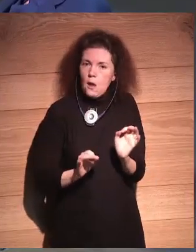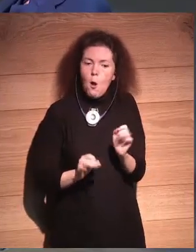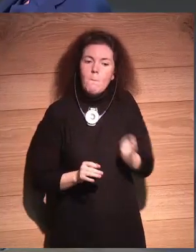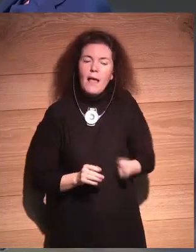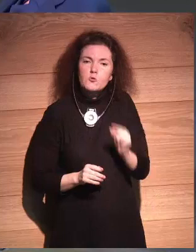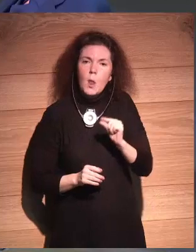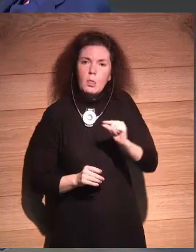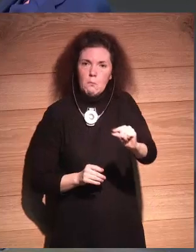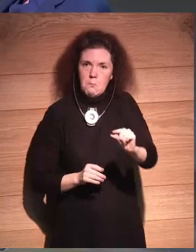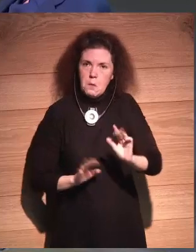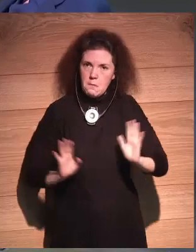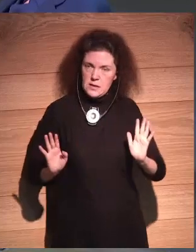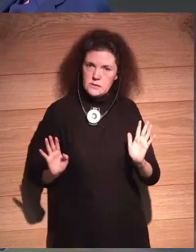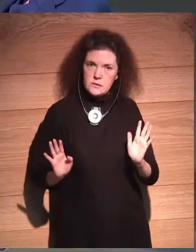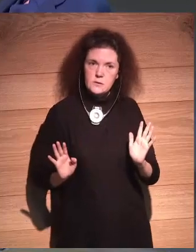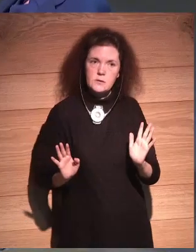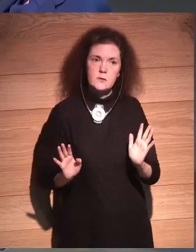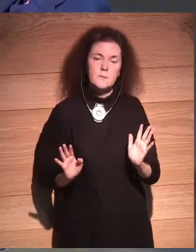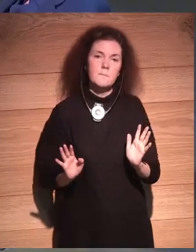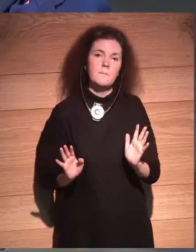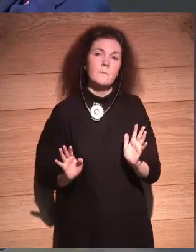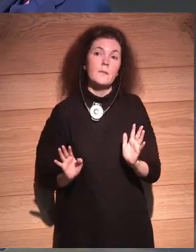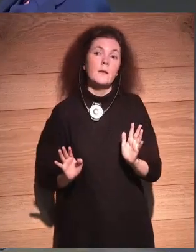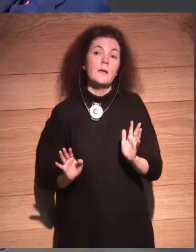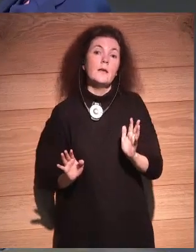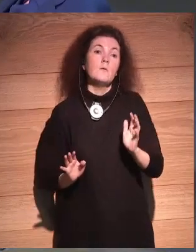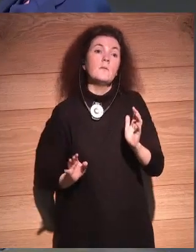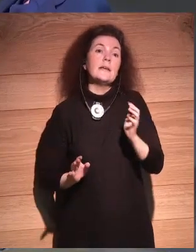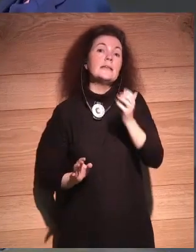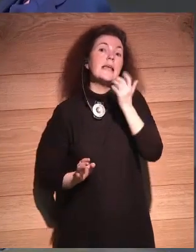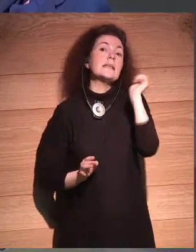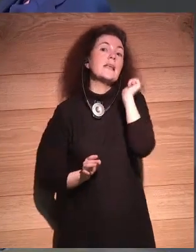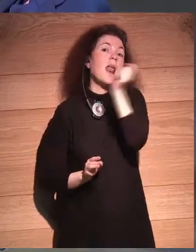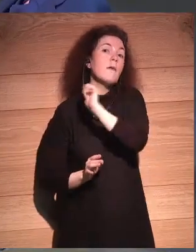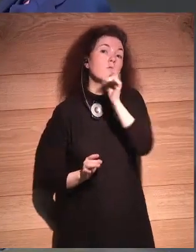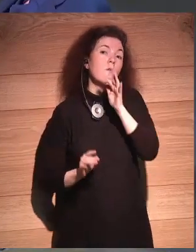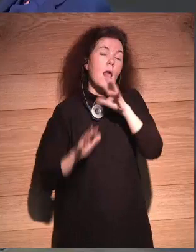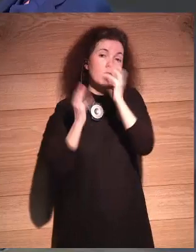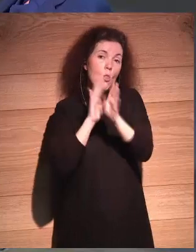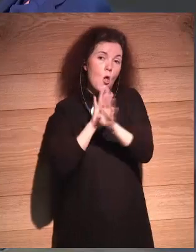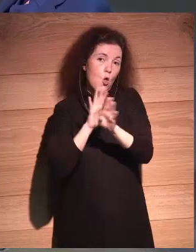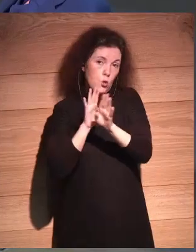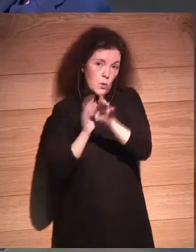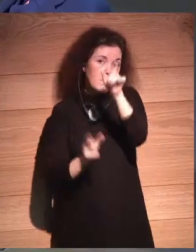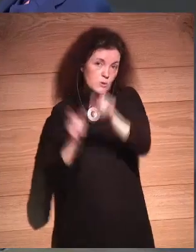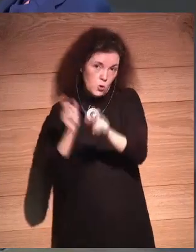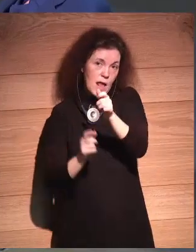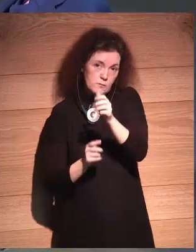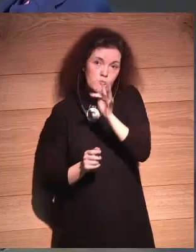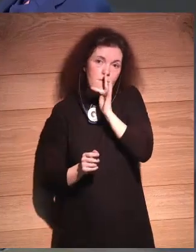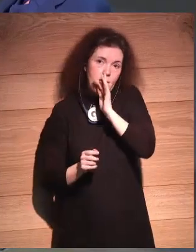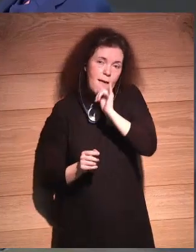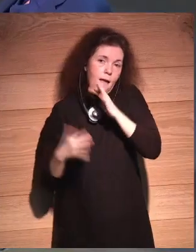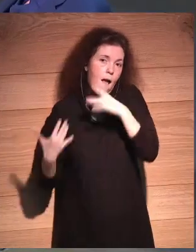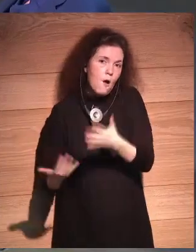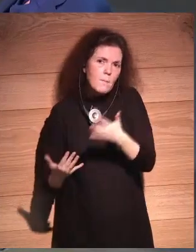significativo. Y luego, bueno, si sigue existiendo esta esclavitud en el mundo para algunos millones de personas,